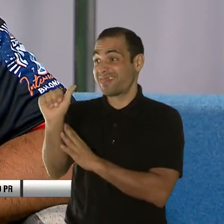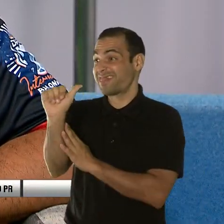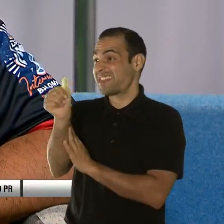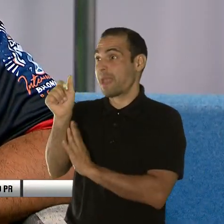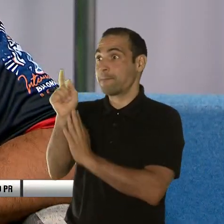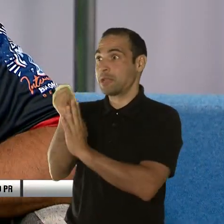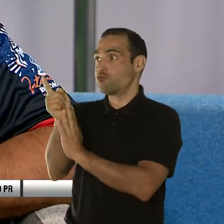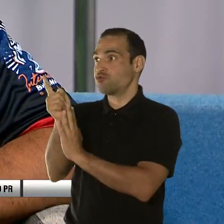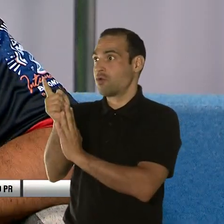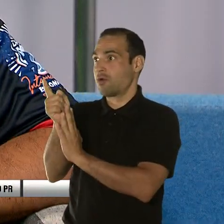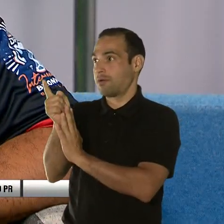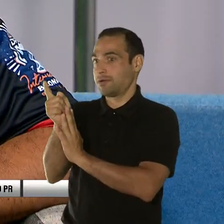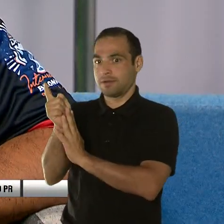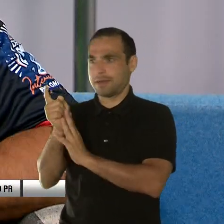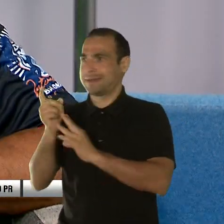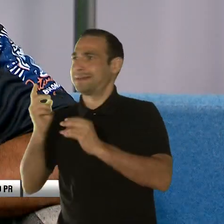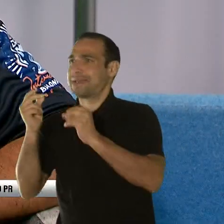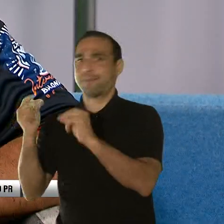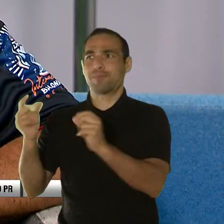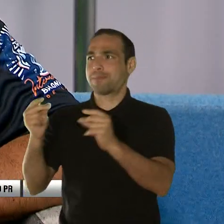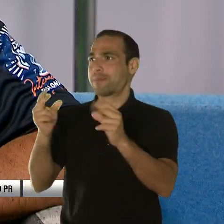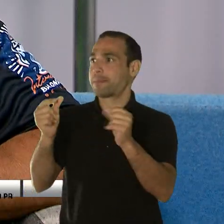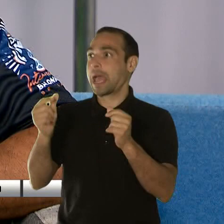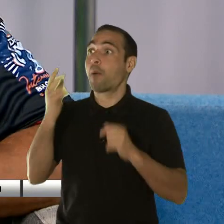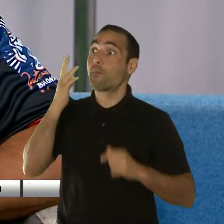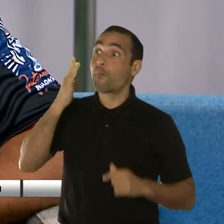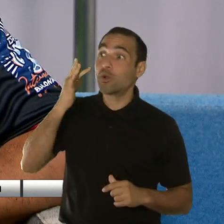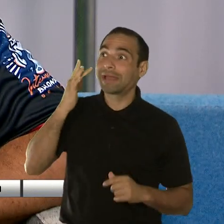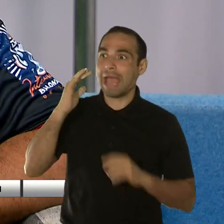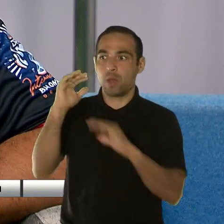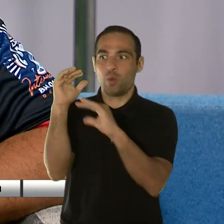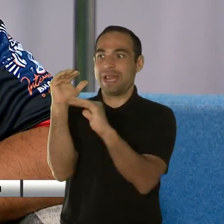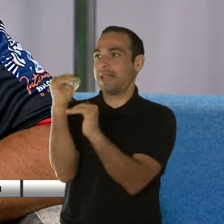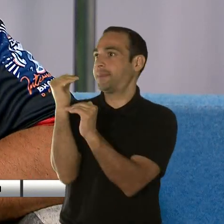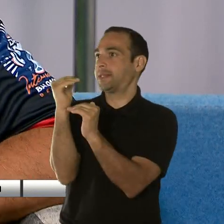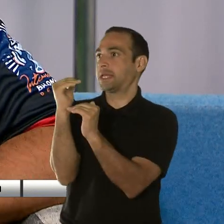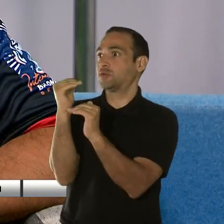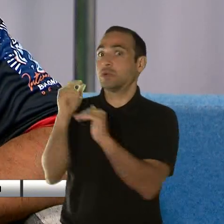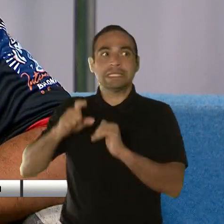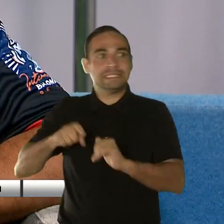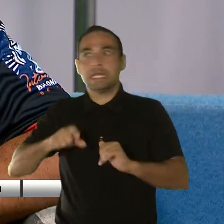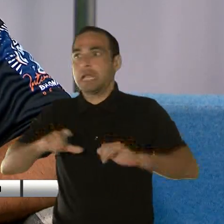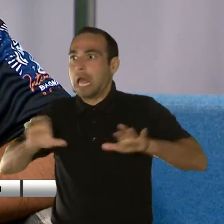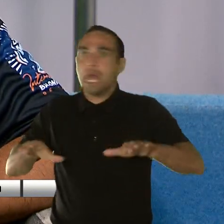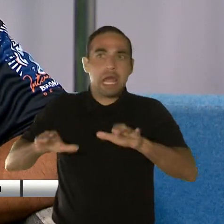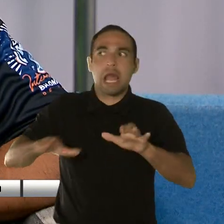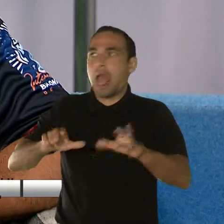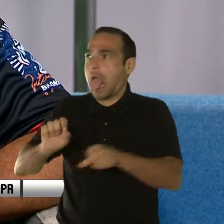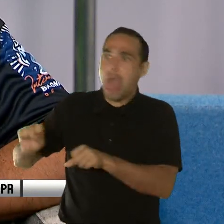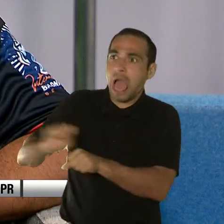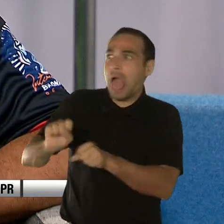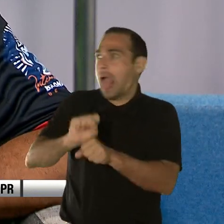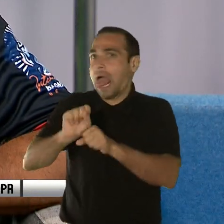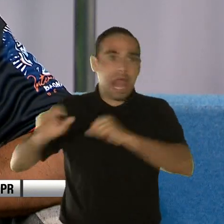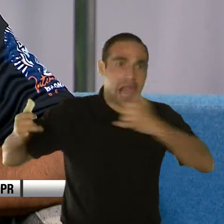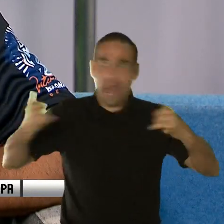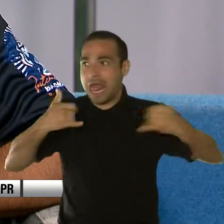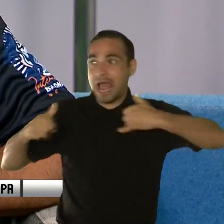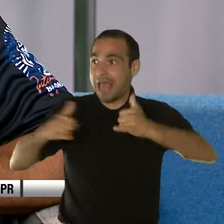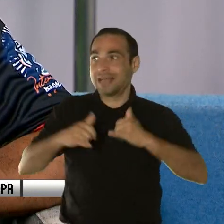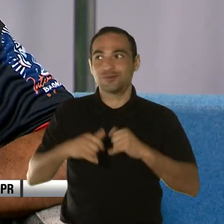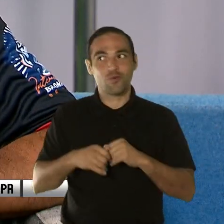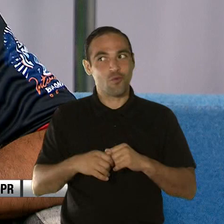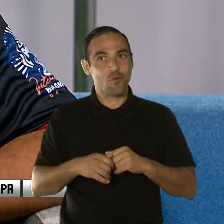cada mitad al ser menos tiempo pues estás limitado de que tienes que avanzar más en los puntos una gran diferencia de 30 minutos por mitad